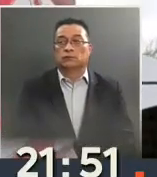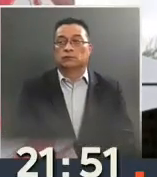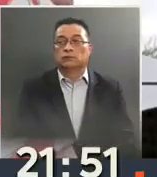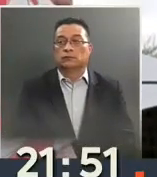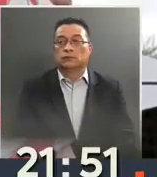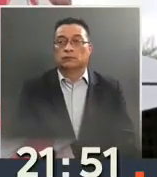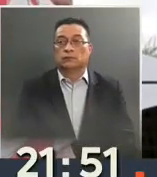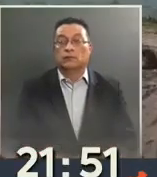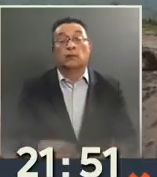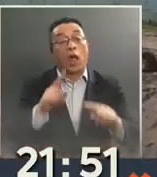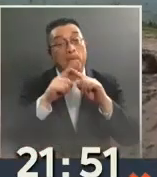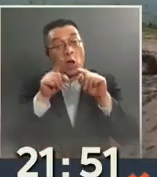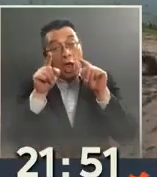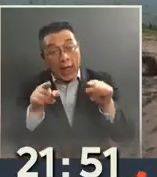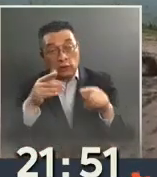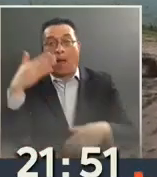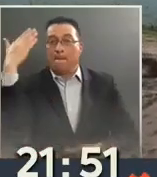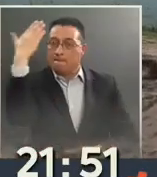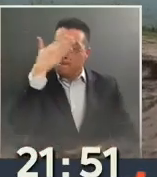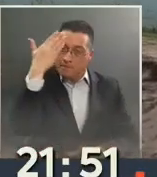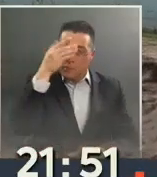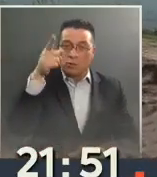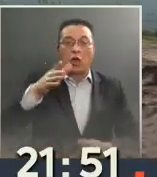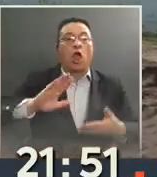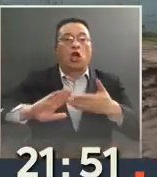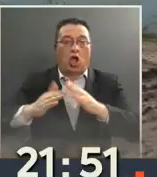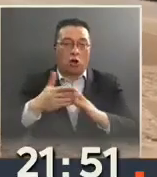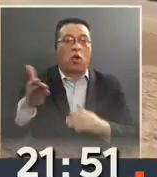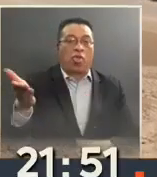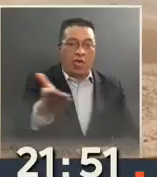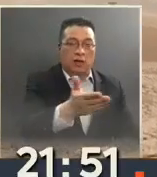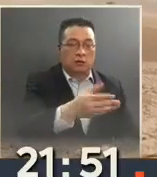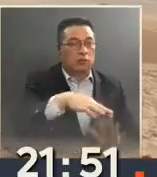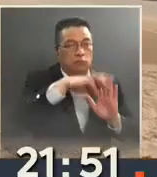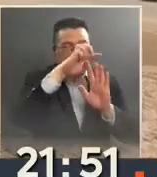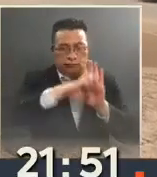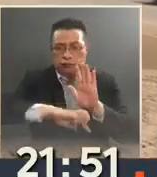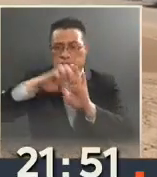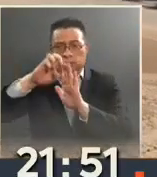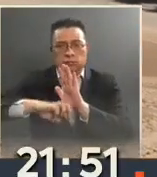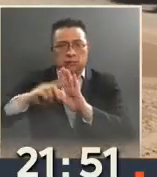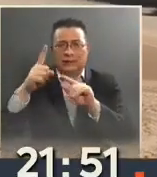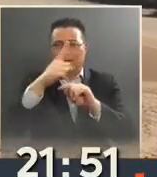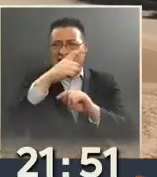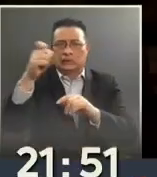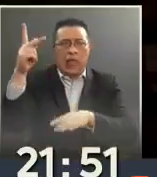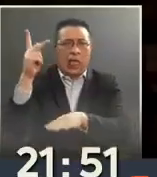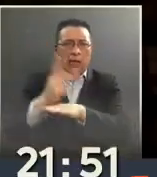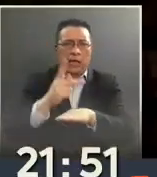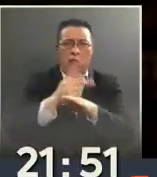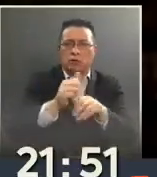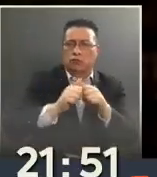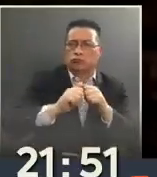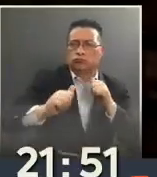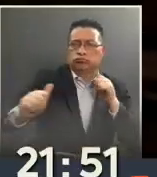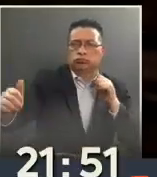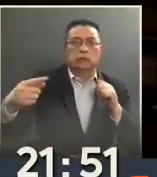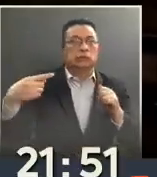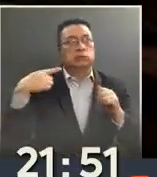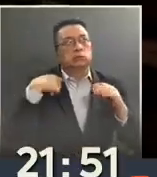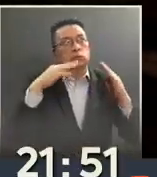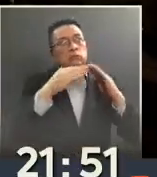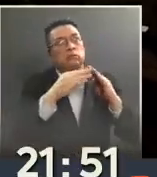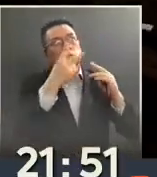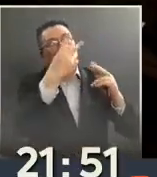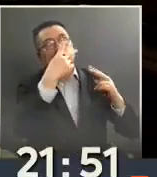Por eso la preocupación de las comunidades que ven cómo este proyecto de más de 100 kilómetros de longitud se transformará en su vecino.